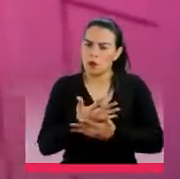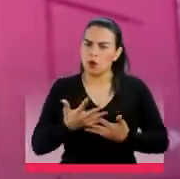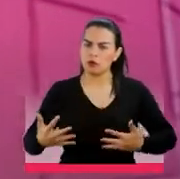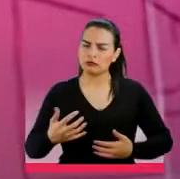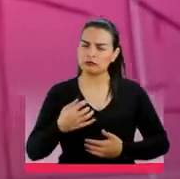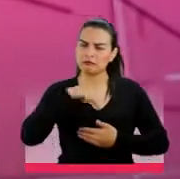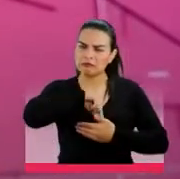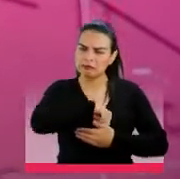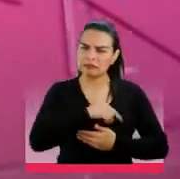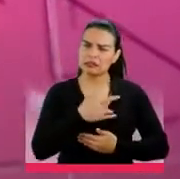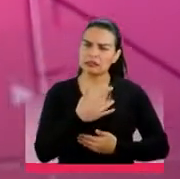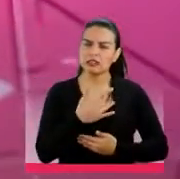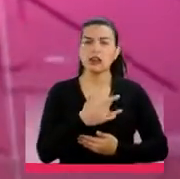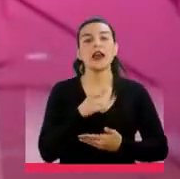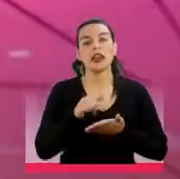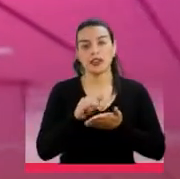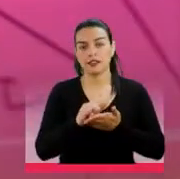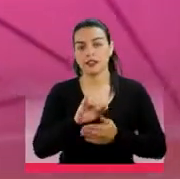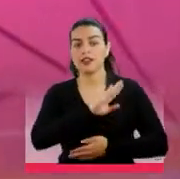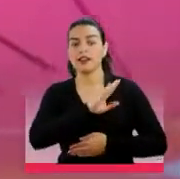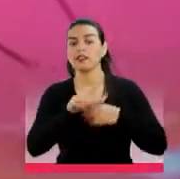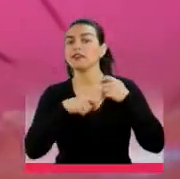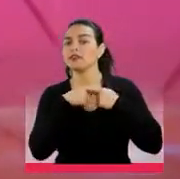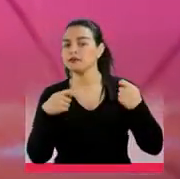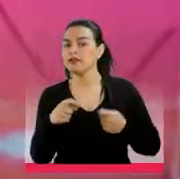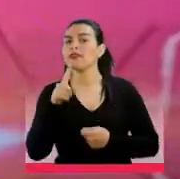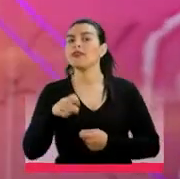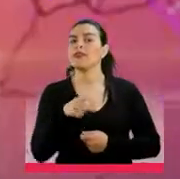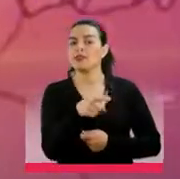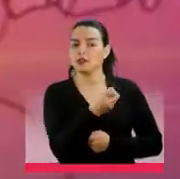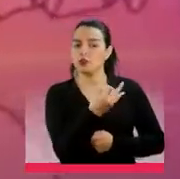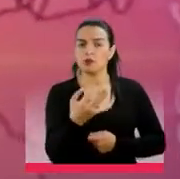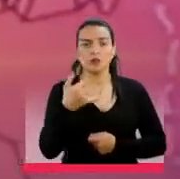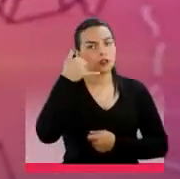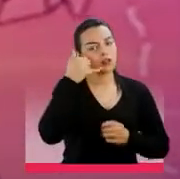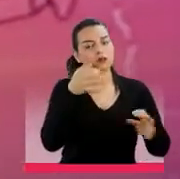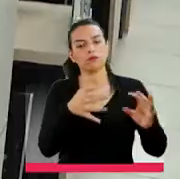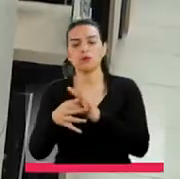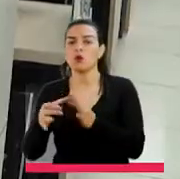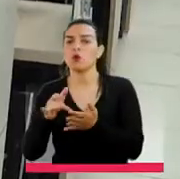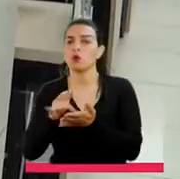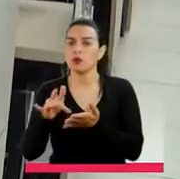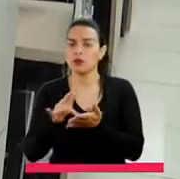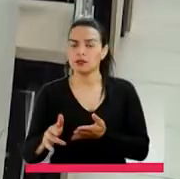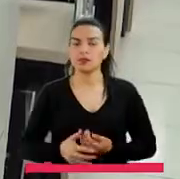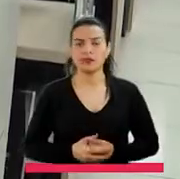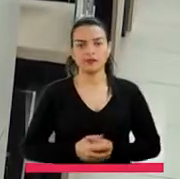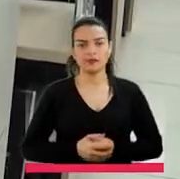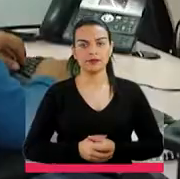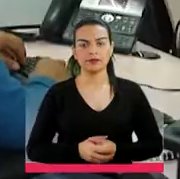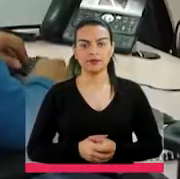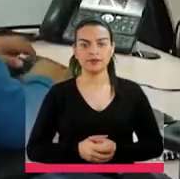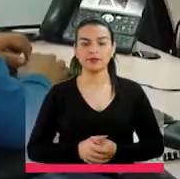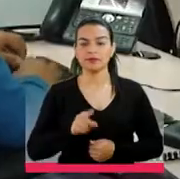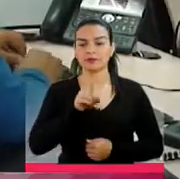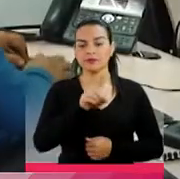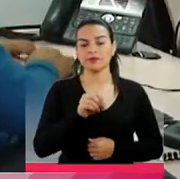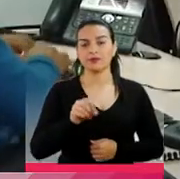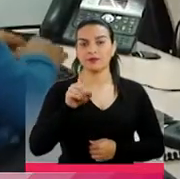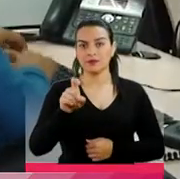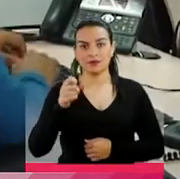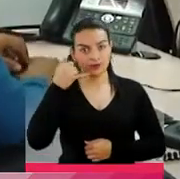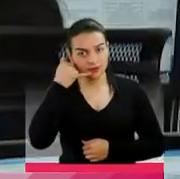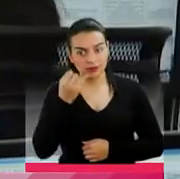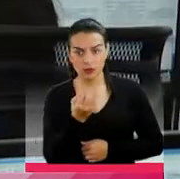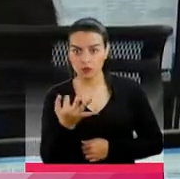el objetivo es que esta línea se articule con el Centro Regulador de Urgencias. La línea 106 presta servicios de